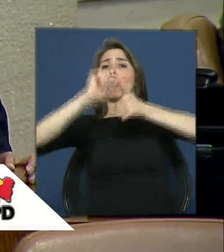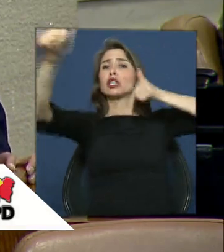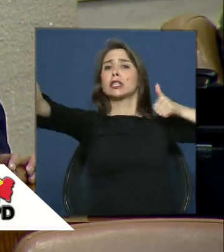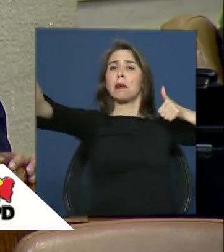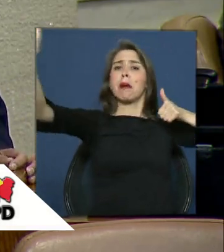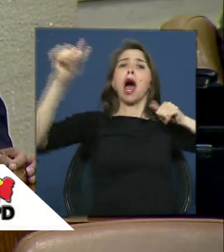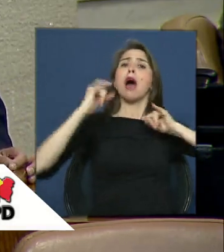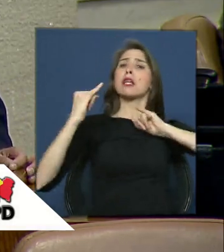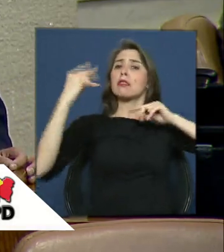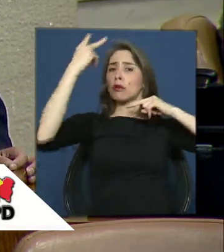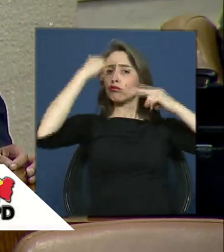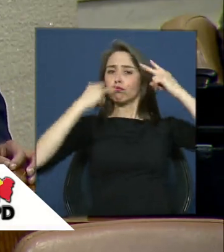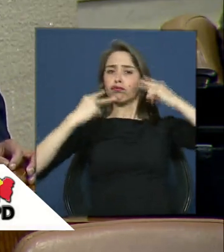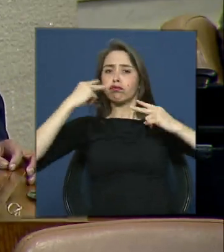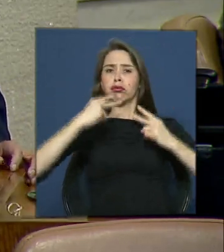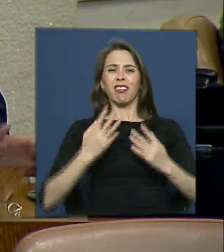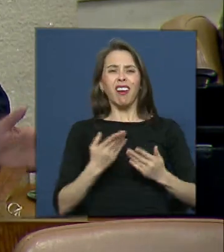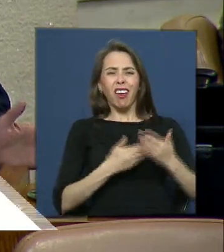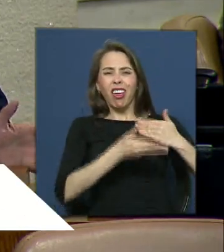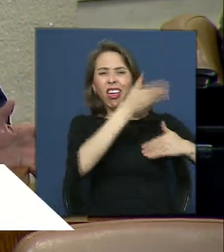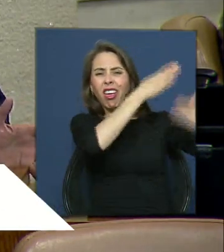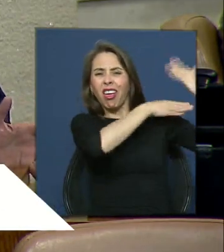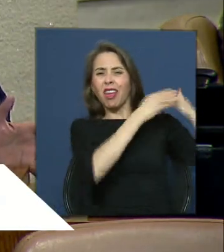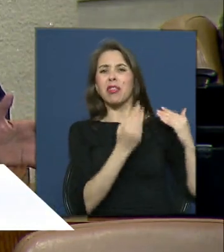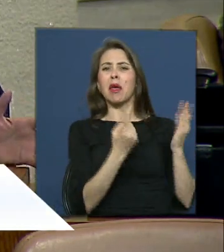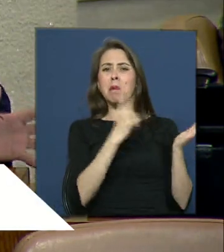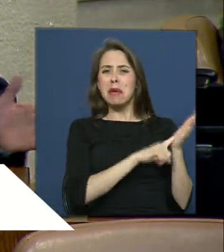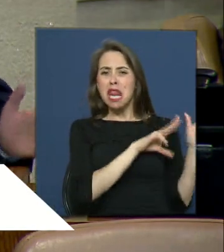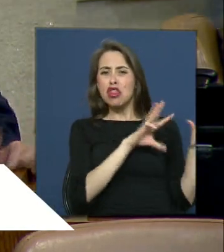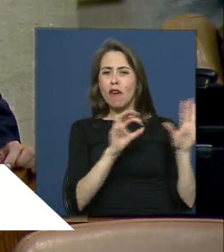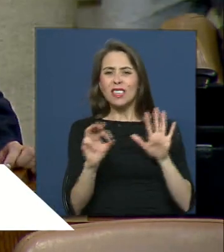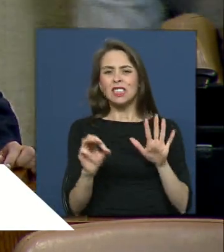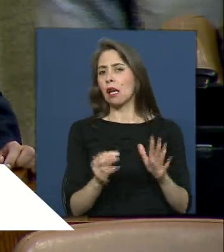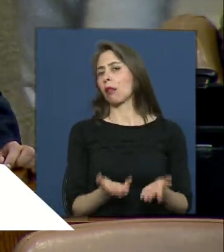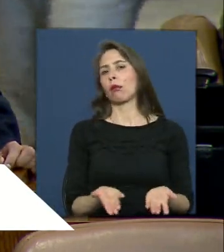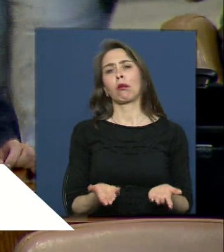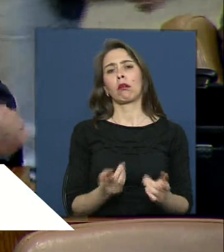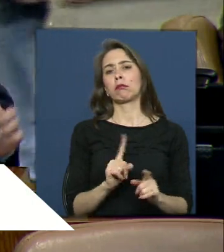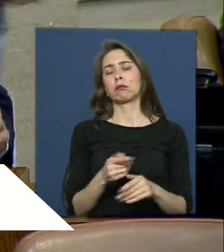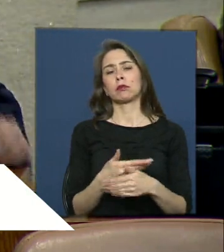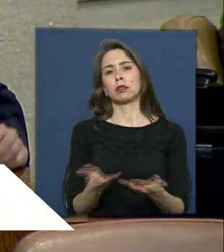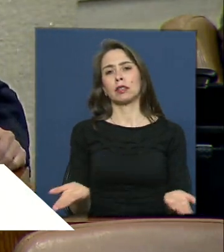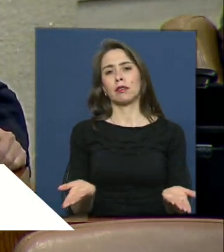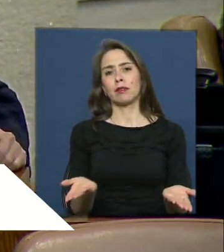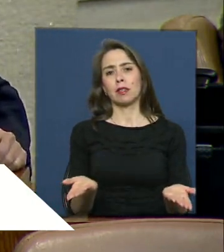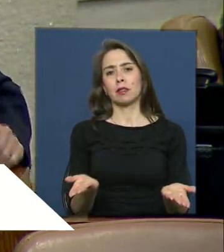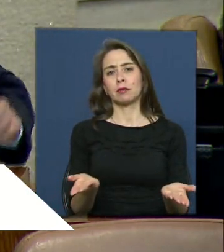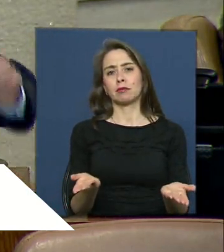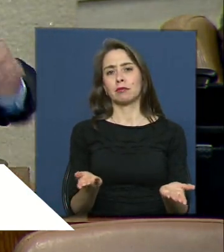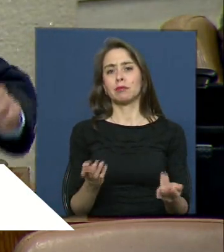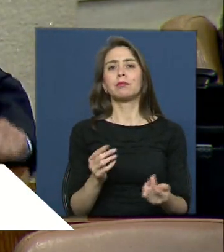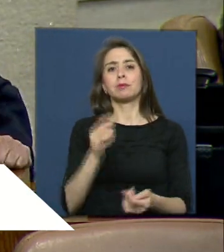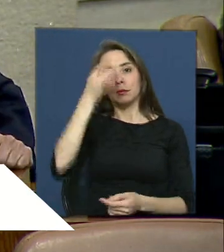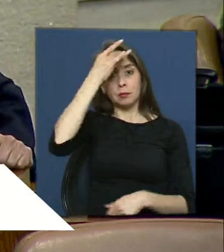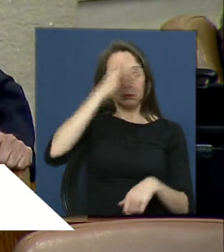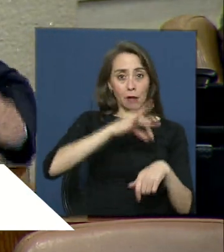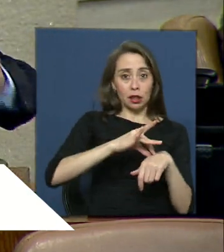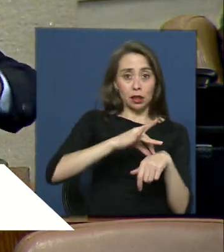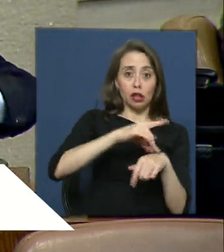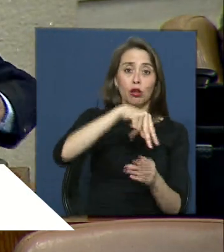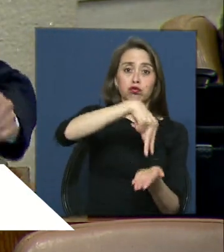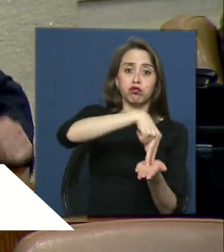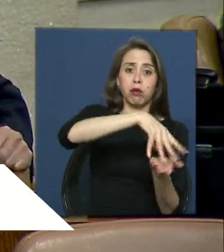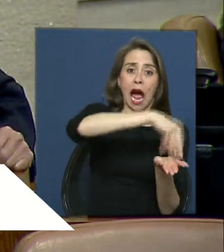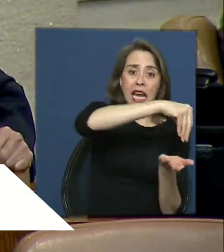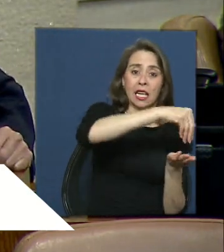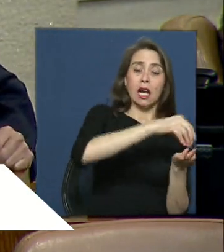arcaicos del siglo XX, no sirve esto. ¿Debería un paciente que está en Arica o que va